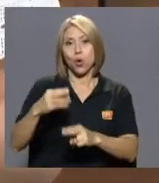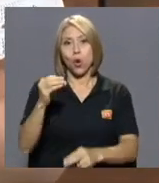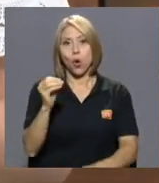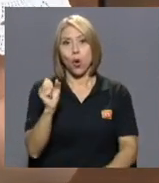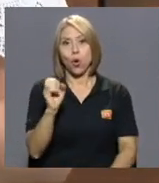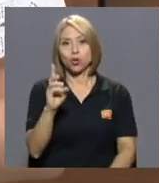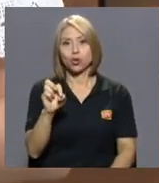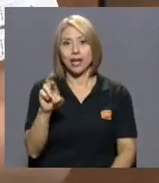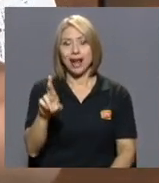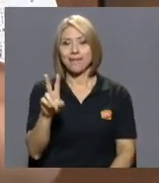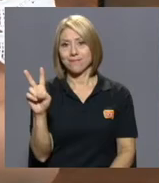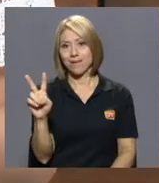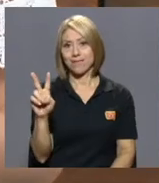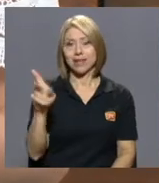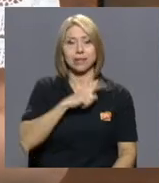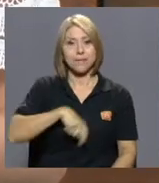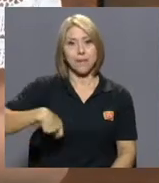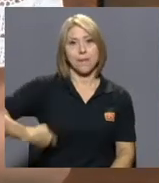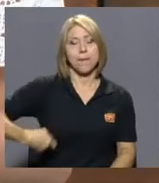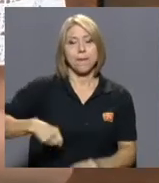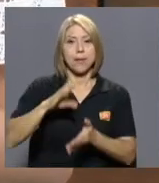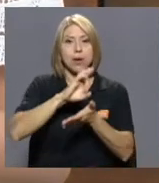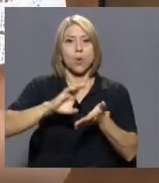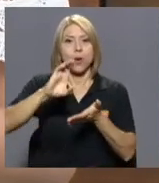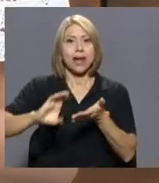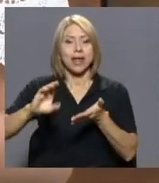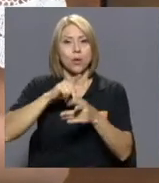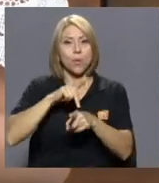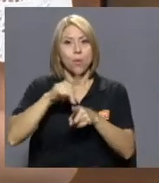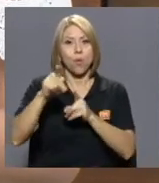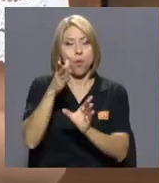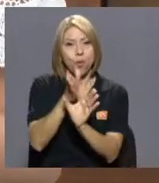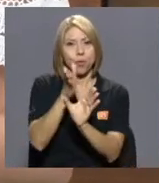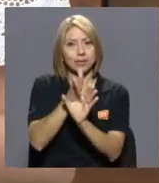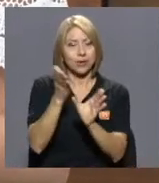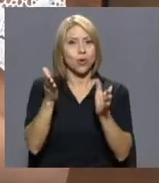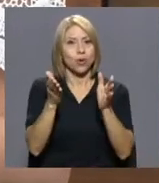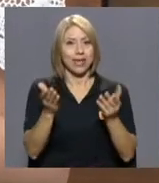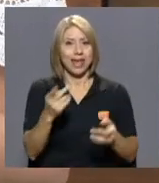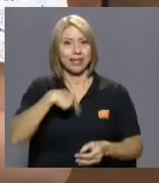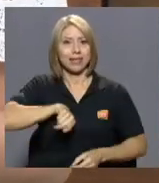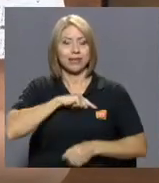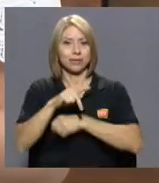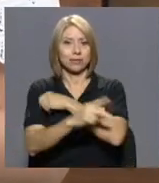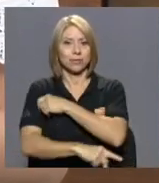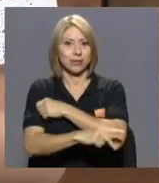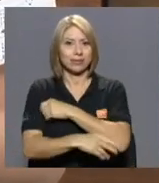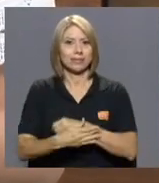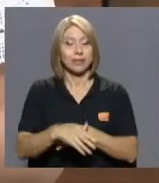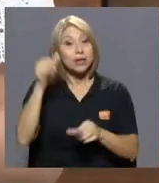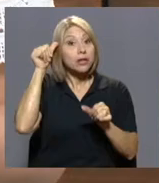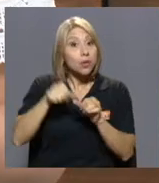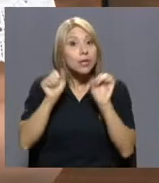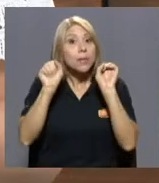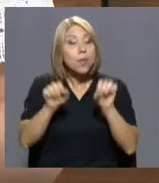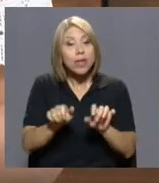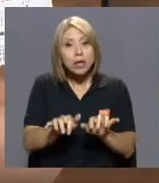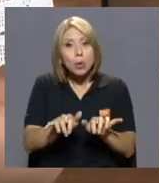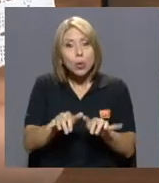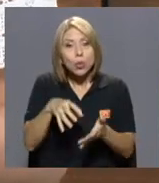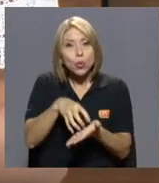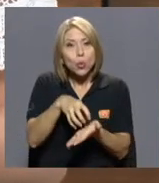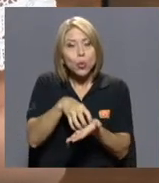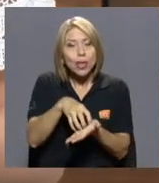Valverde, el cual es presidente del Colegio en Profesionales de Psicología de nuestro país. Recuerde que puede enviarnos sus dudas